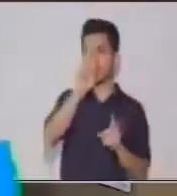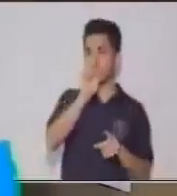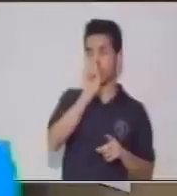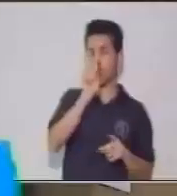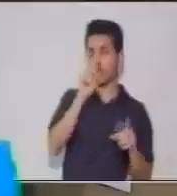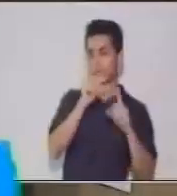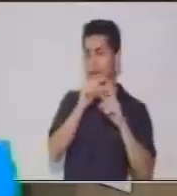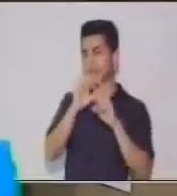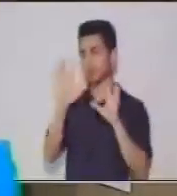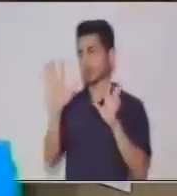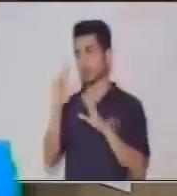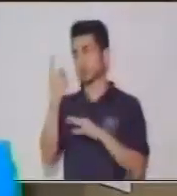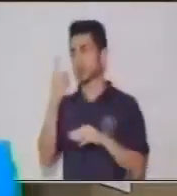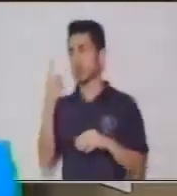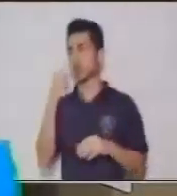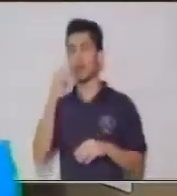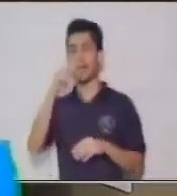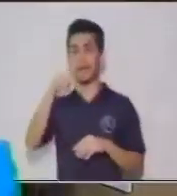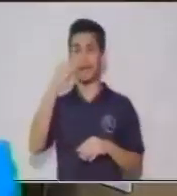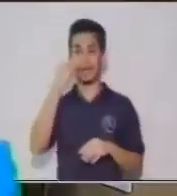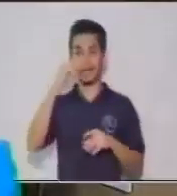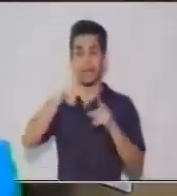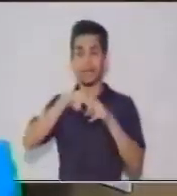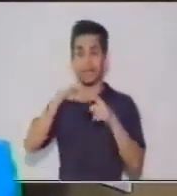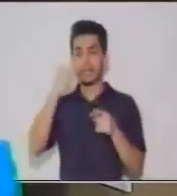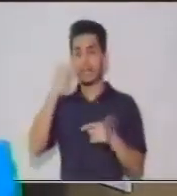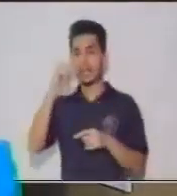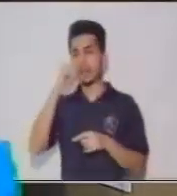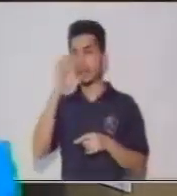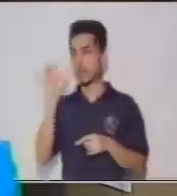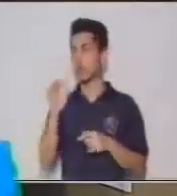2, que sería niñito,